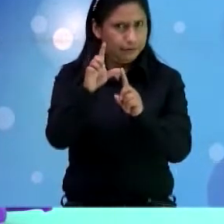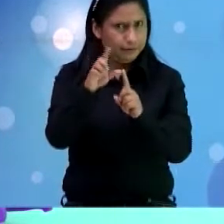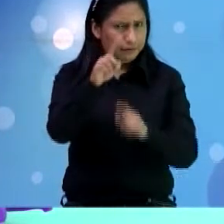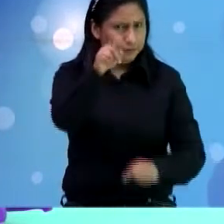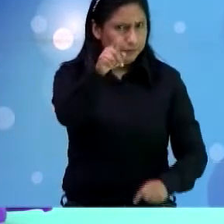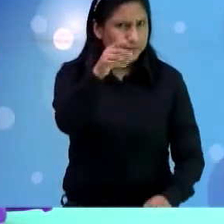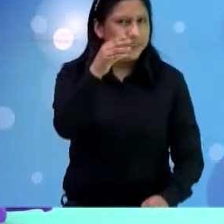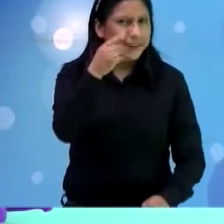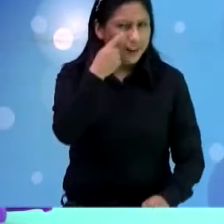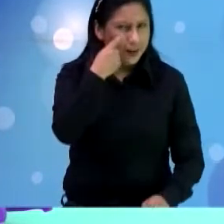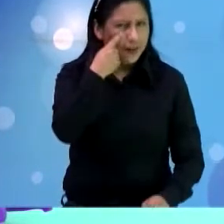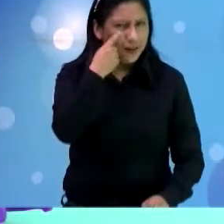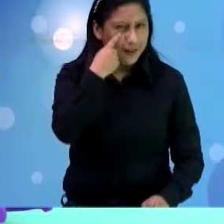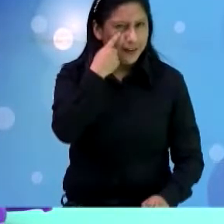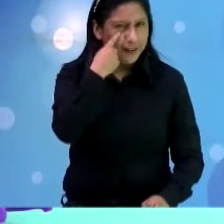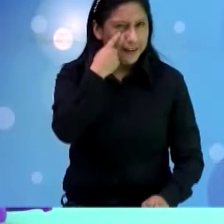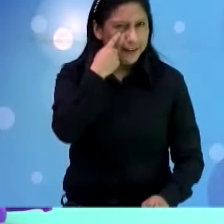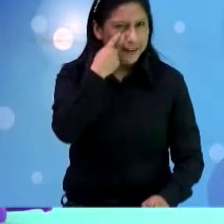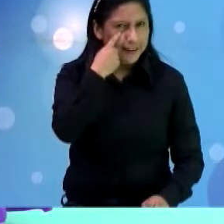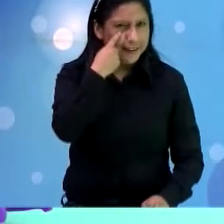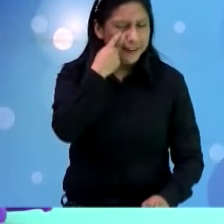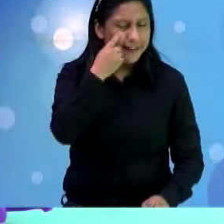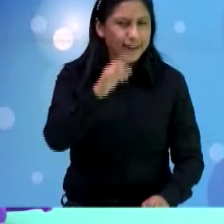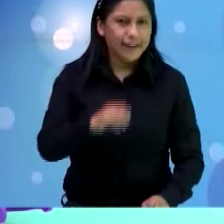¿Ustedes ya reconocieron qué era?